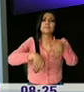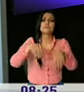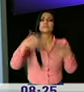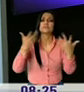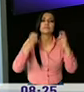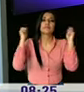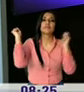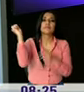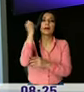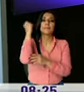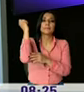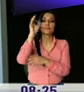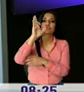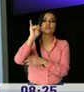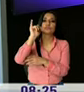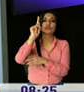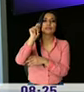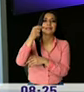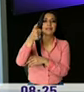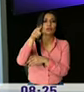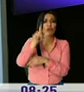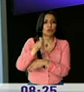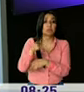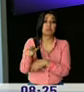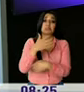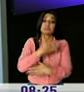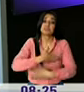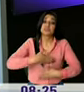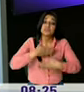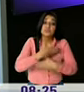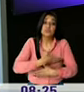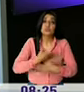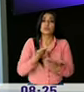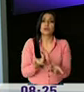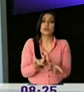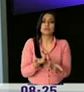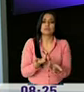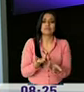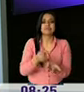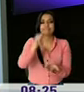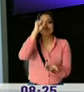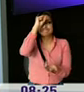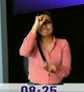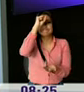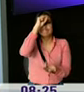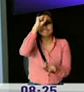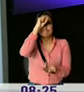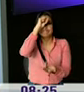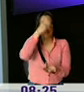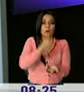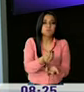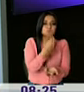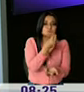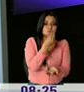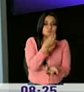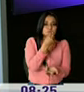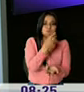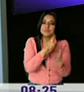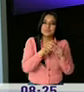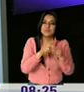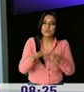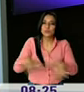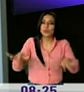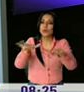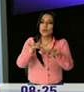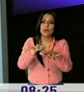del Tingo. Fuera de que usted puede disfrutar del delicioso hornado, que también tiene muy cerquita en diferentes zonas de los Chillos, puede